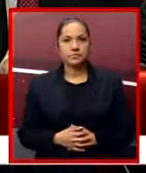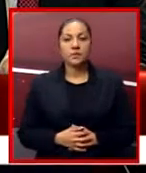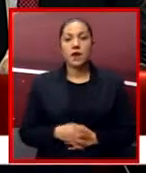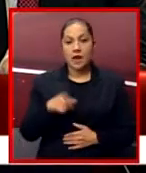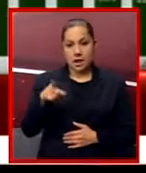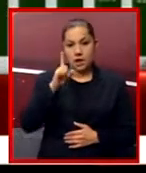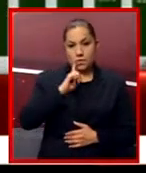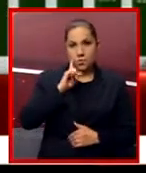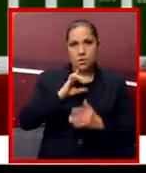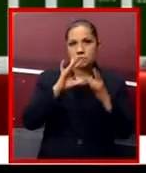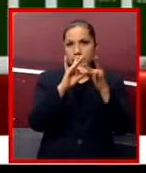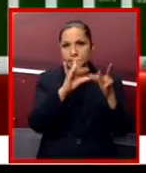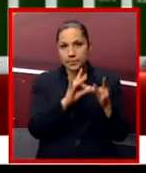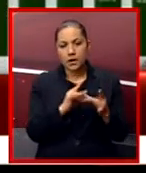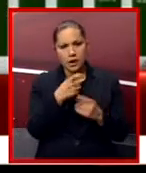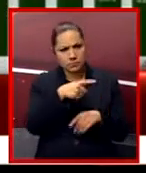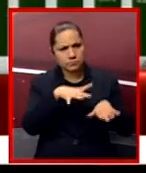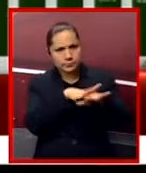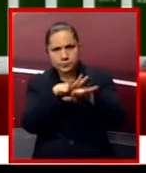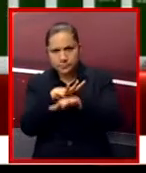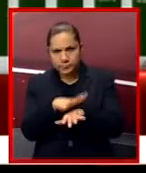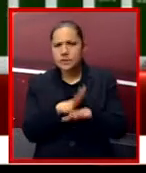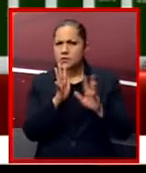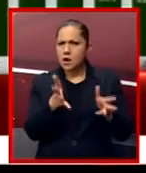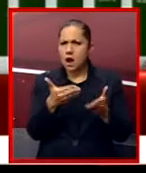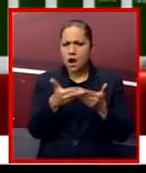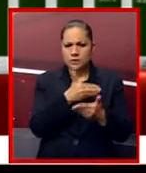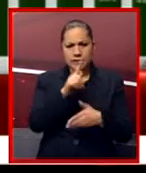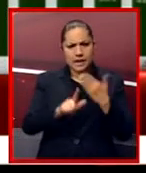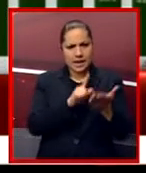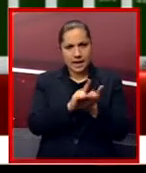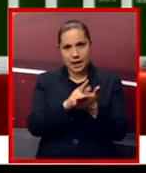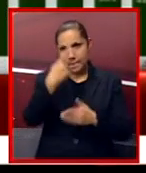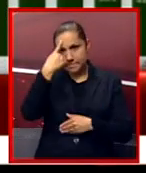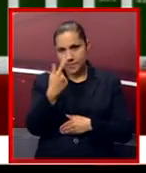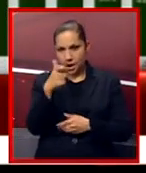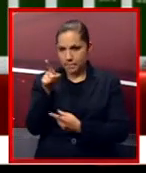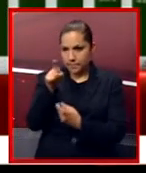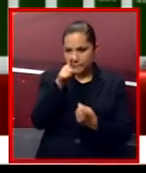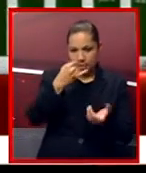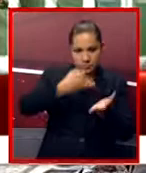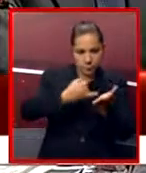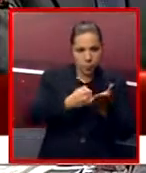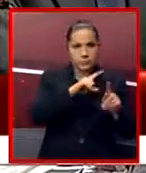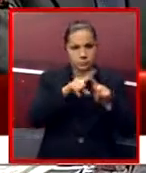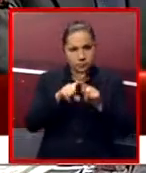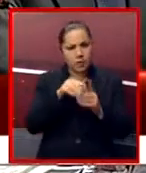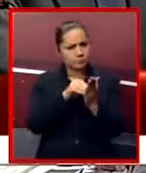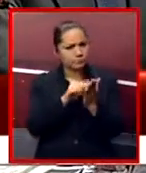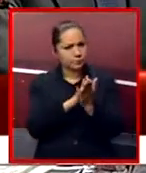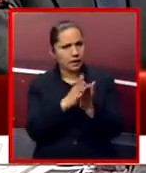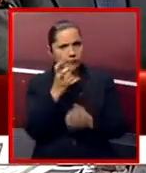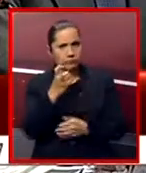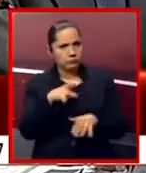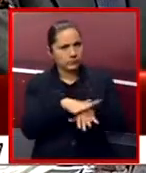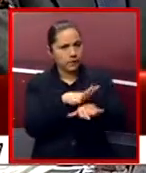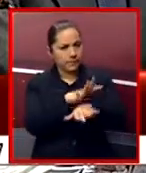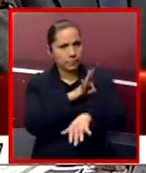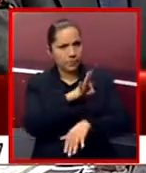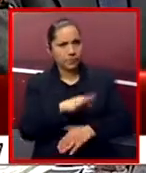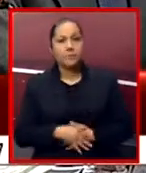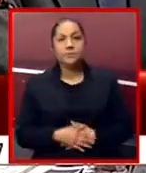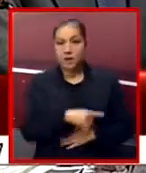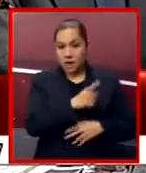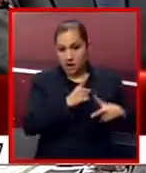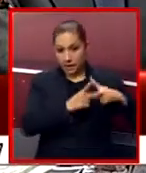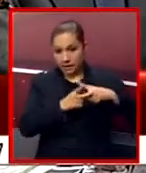La funcionaria precisó que estos cambios estaban dentro de lo contemplado por la Ley de Ingresos, diciendo que se encuentran dentro del